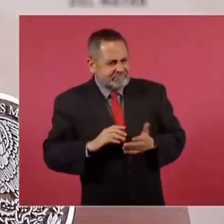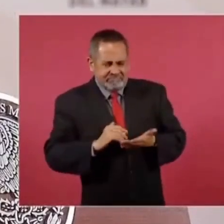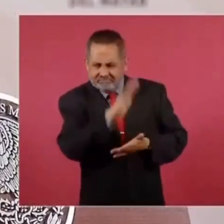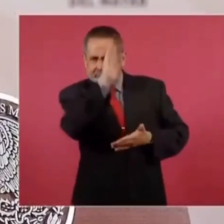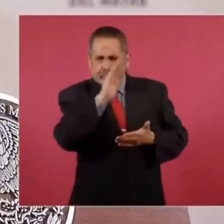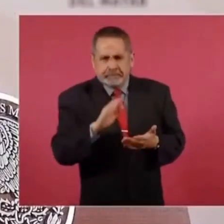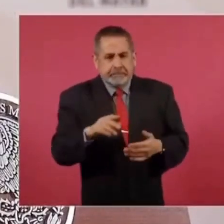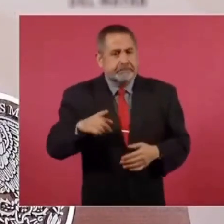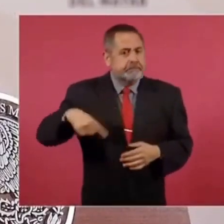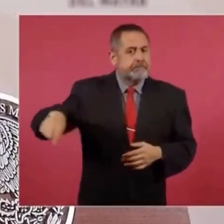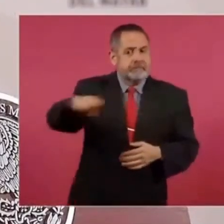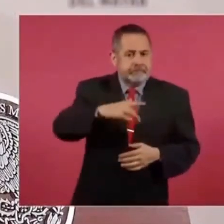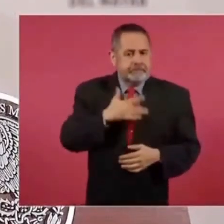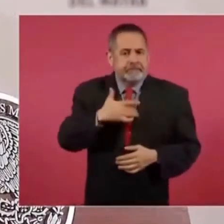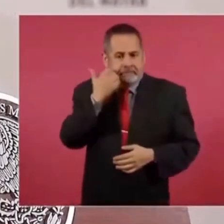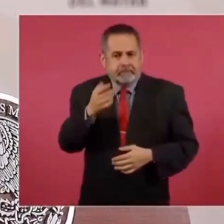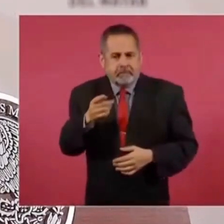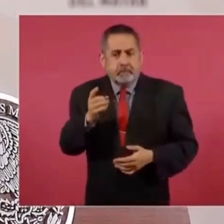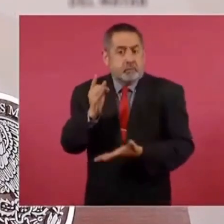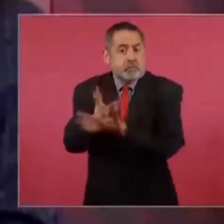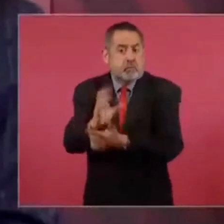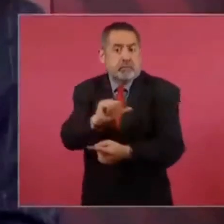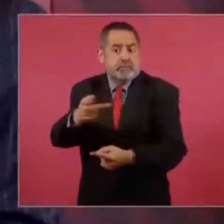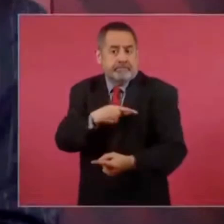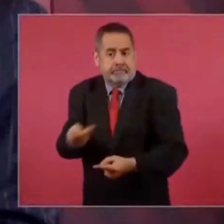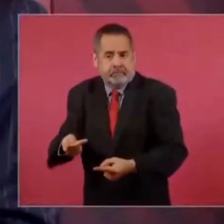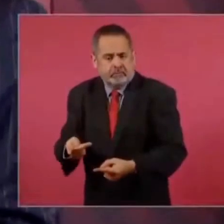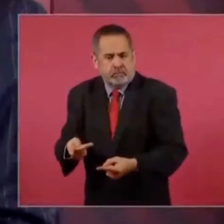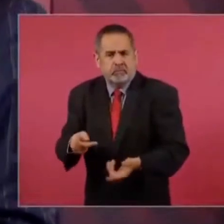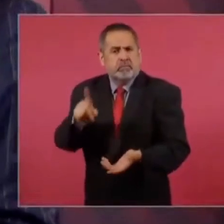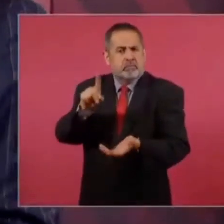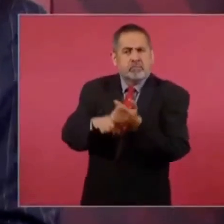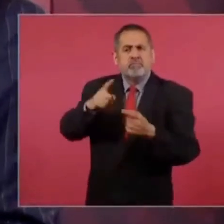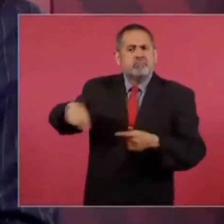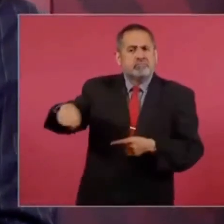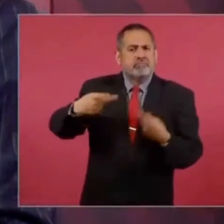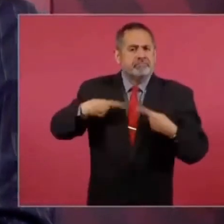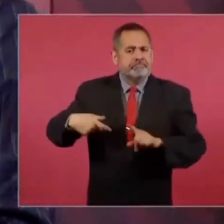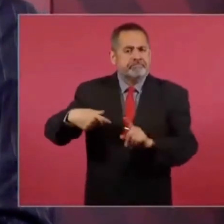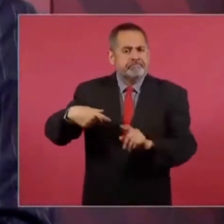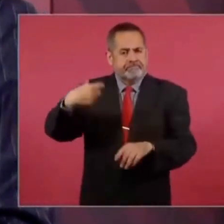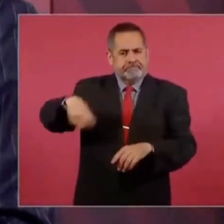trataba de los más pobres, sino también de las clases medias,